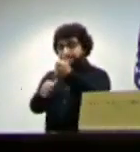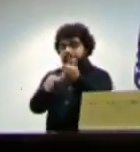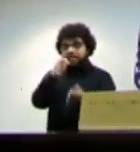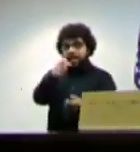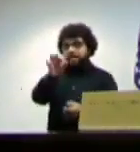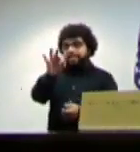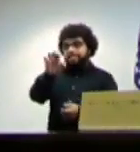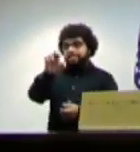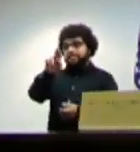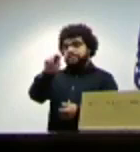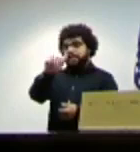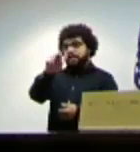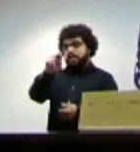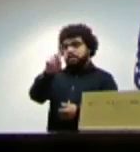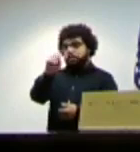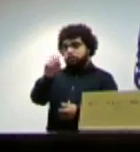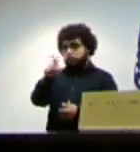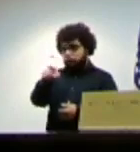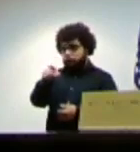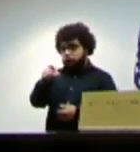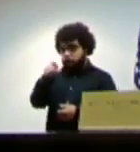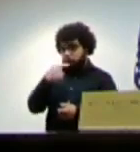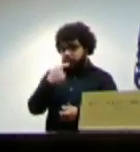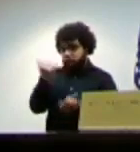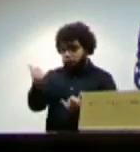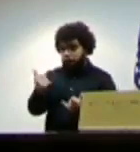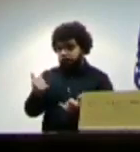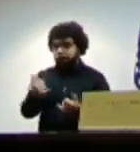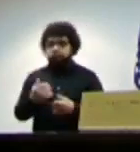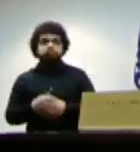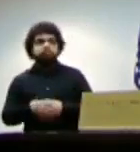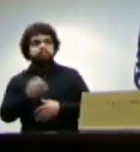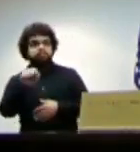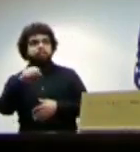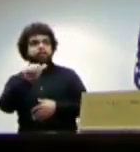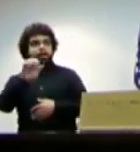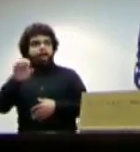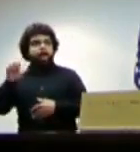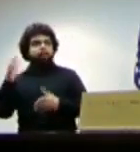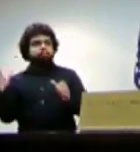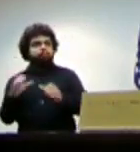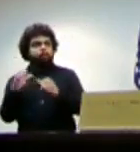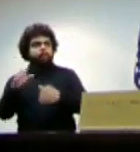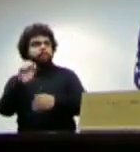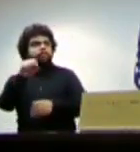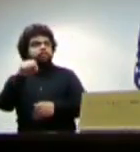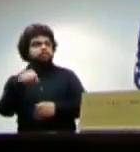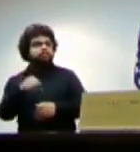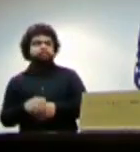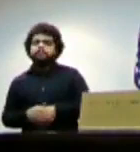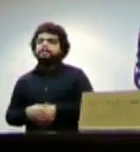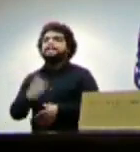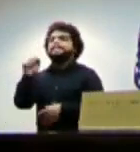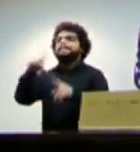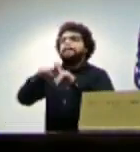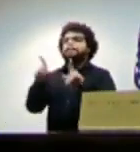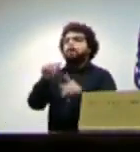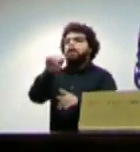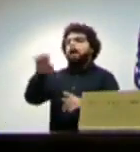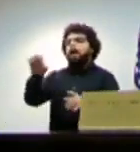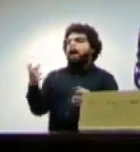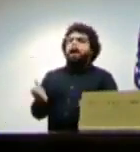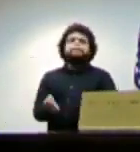Padilla. Eso es lo que usted acaba de decir. Sí, la autoridad lo prepara. Por eso, pero la autoridad, mucha gente,